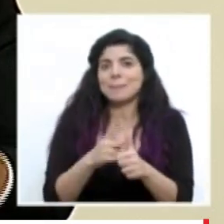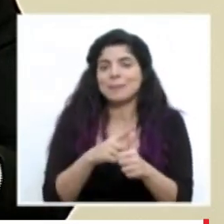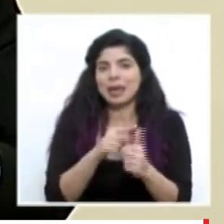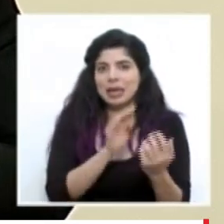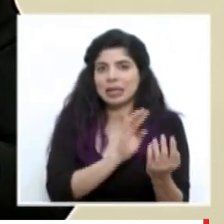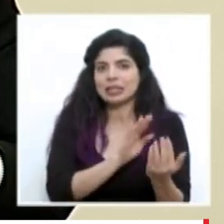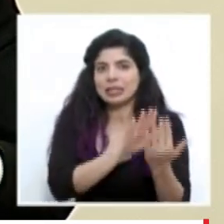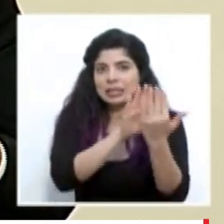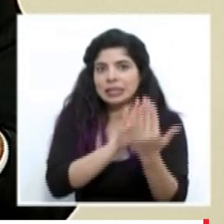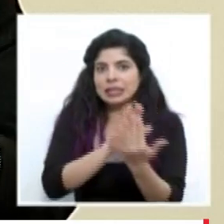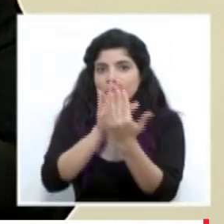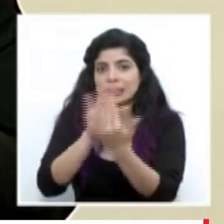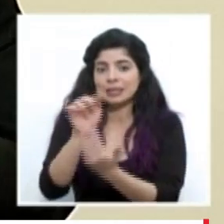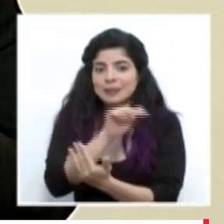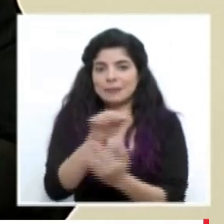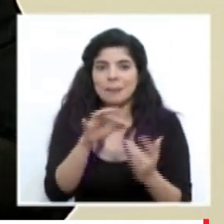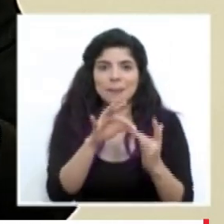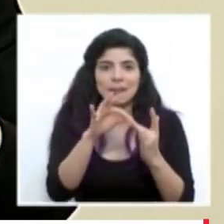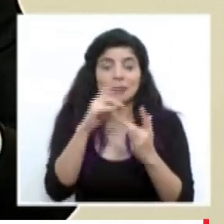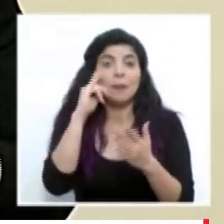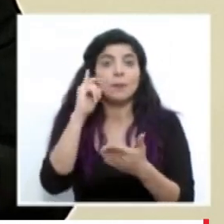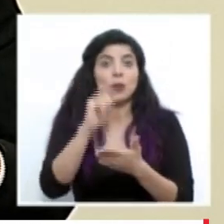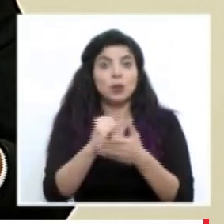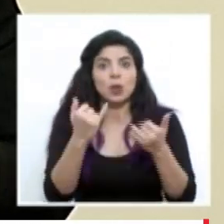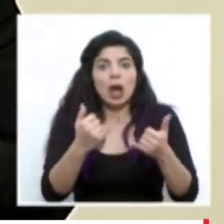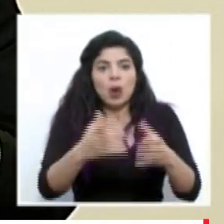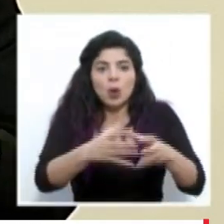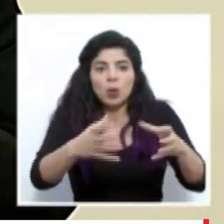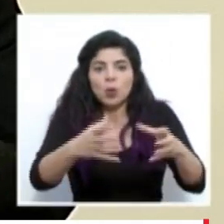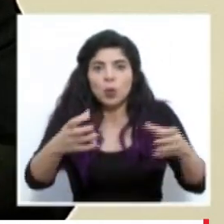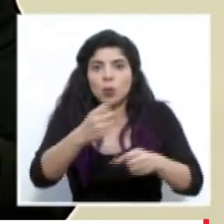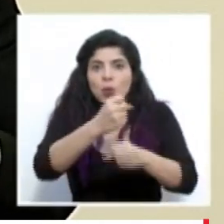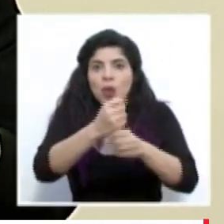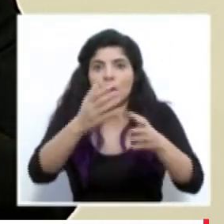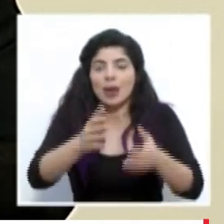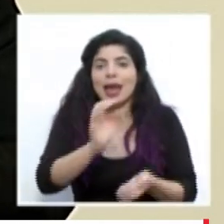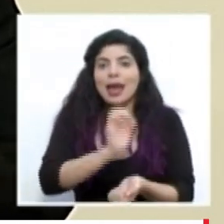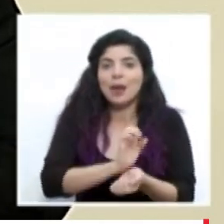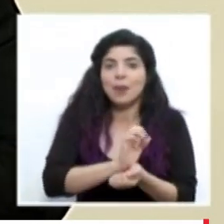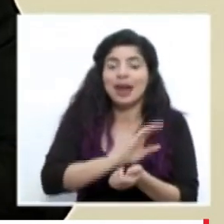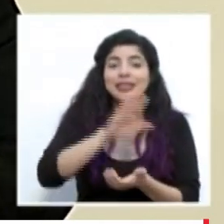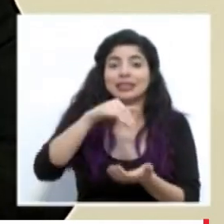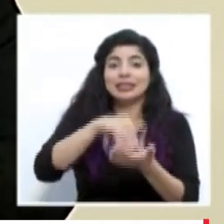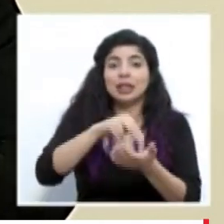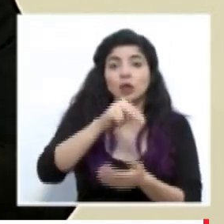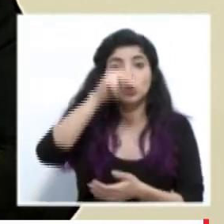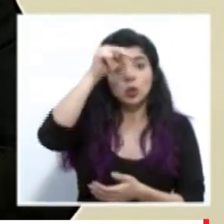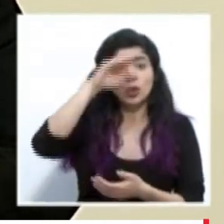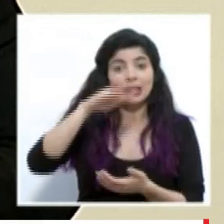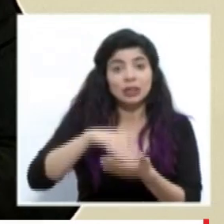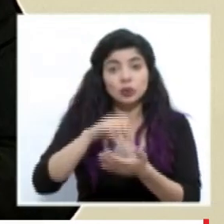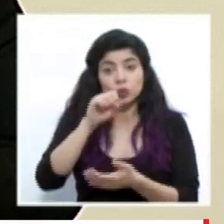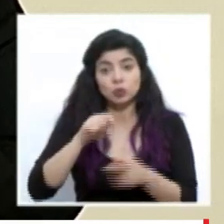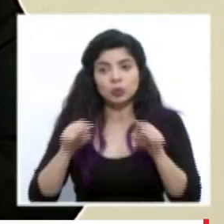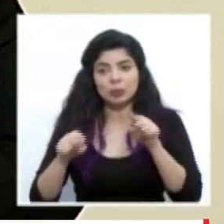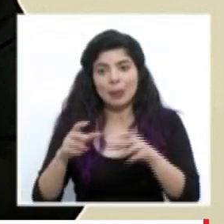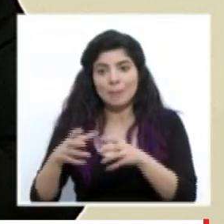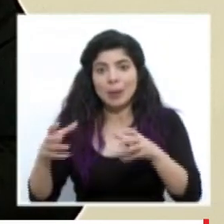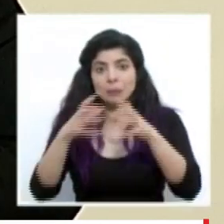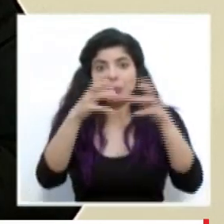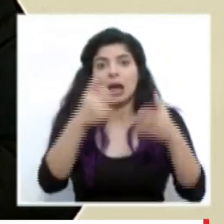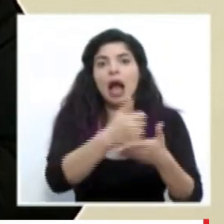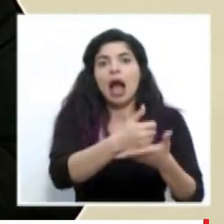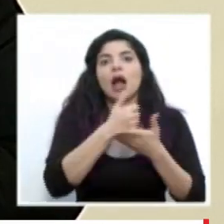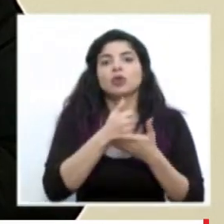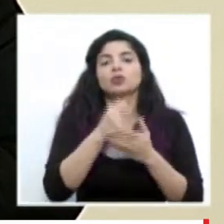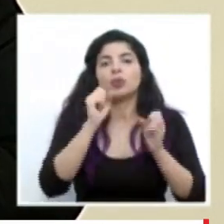estamos fortaleciendo también el personal en los EVAIS, sobre todo en la Central Norte, en la Central Sur, porque eso nos permite retomar